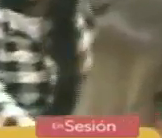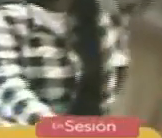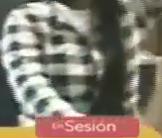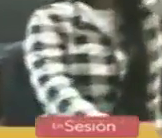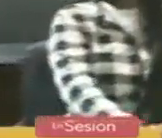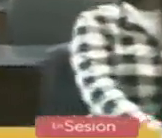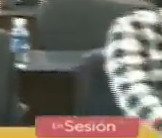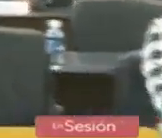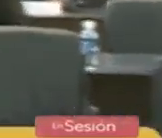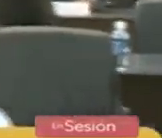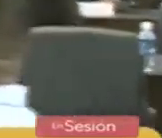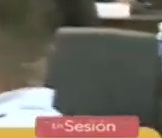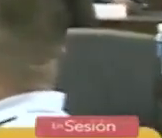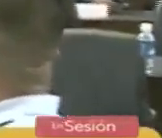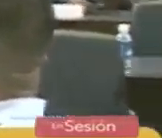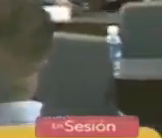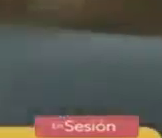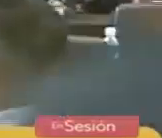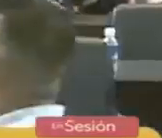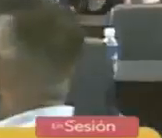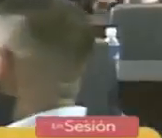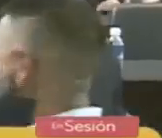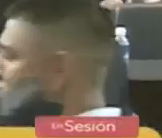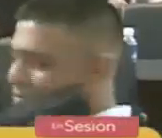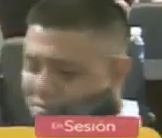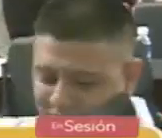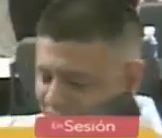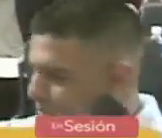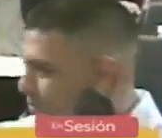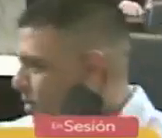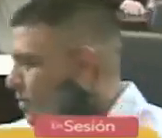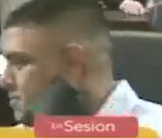previsto el proyecto de acuerdo en conmemoración.